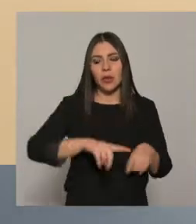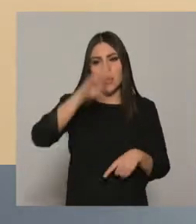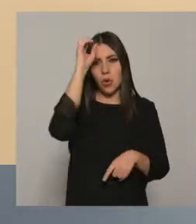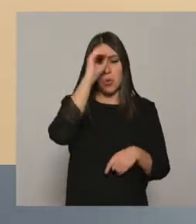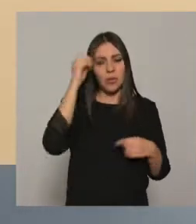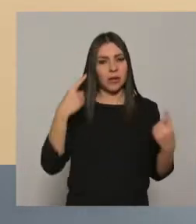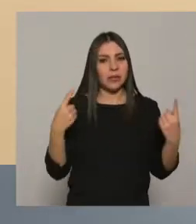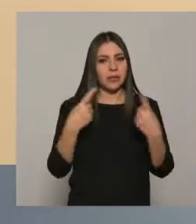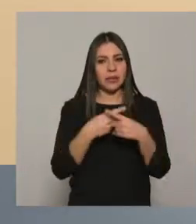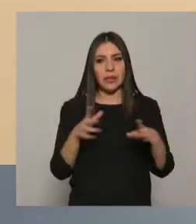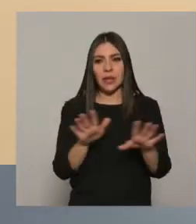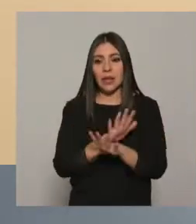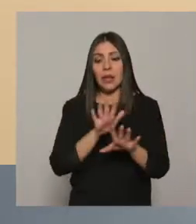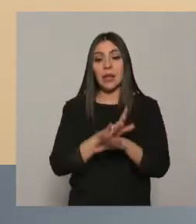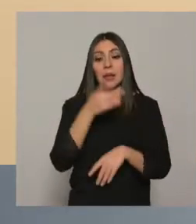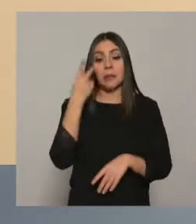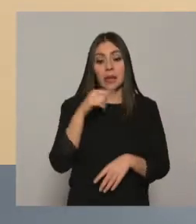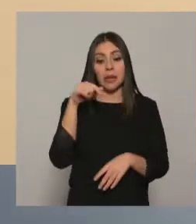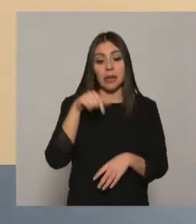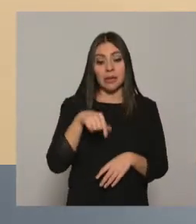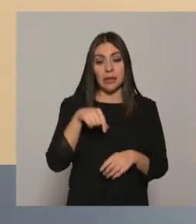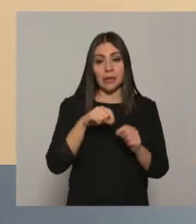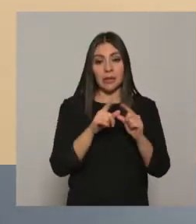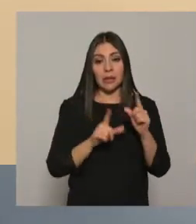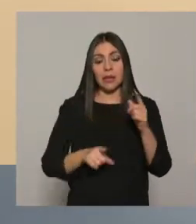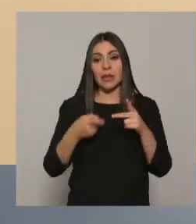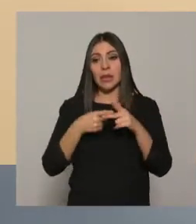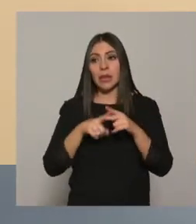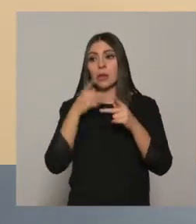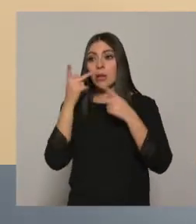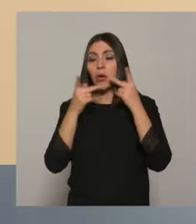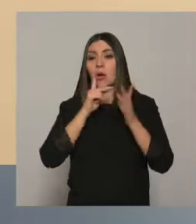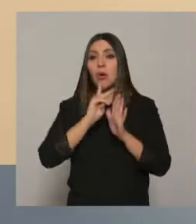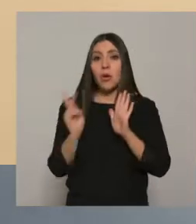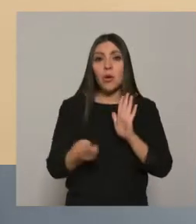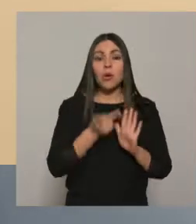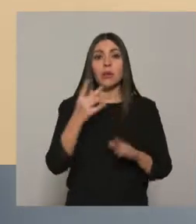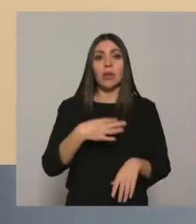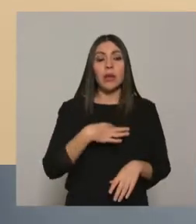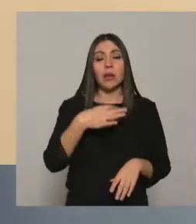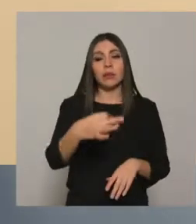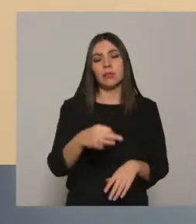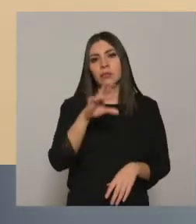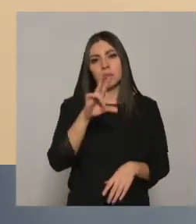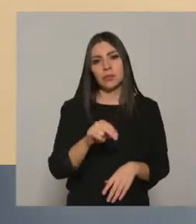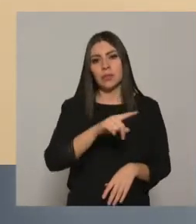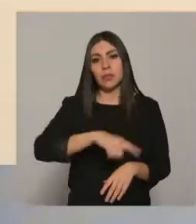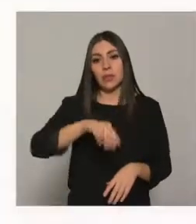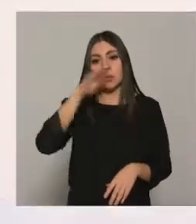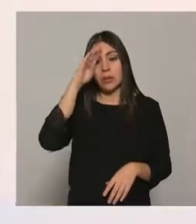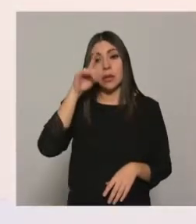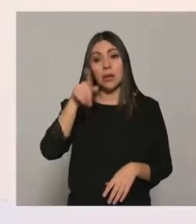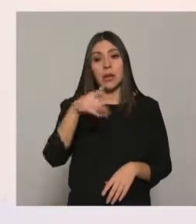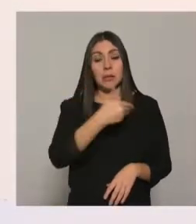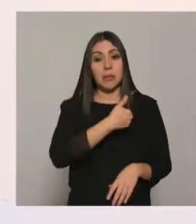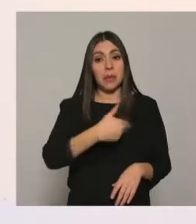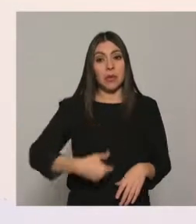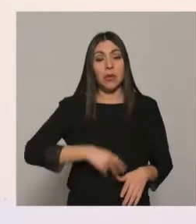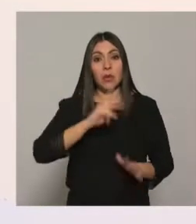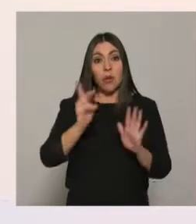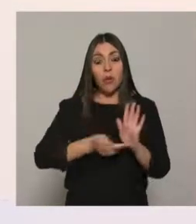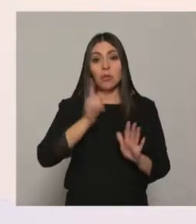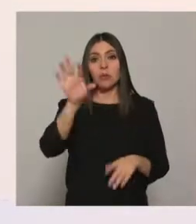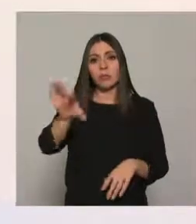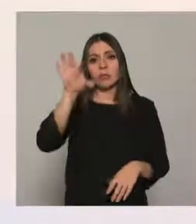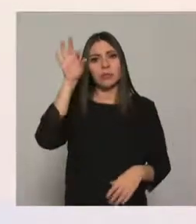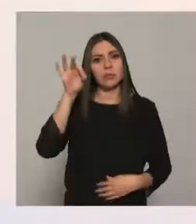es preocupante es que a nivel nacional se empiece a manejar un discurso de reelección, y estamos pensando sobre la reelección del presidente de la República, ¿no? Que